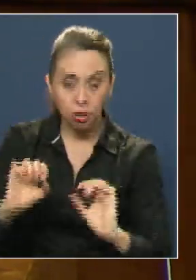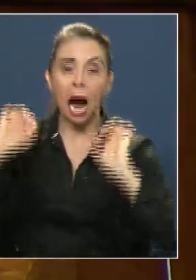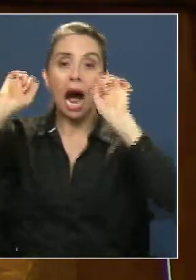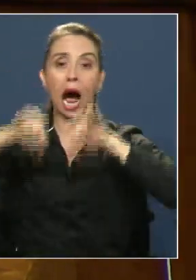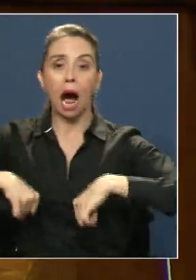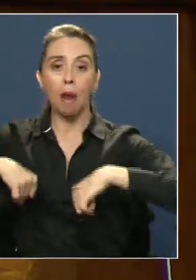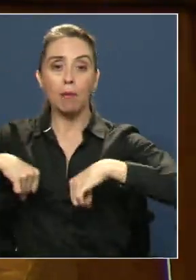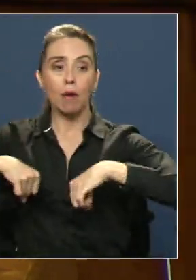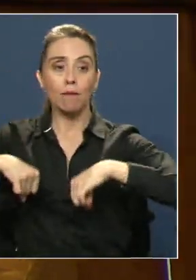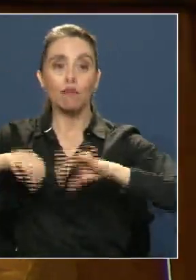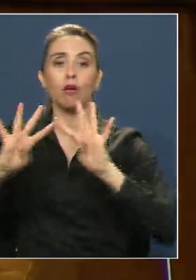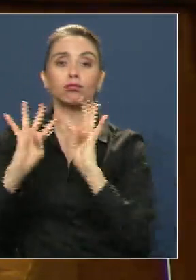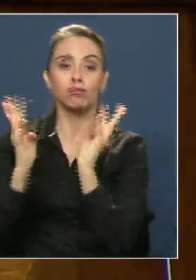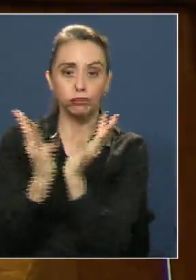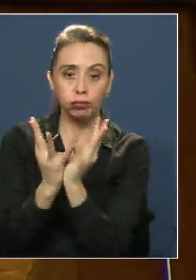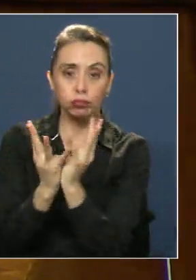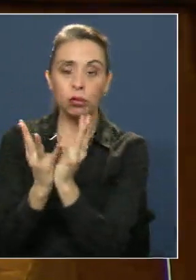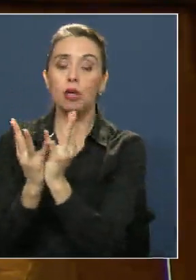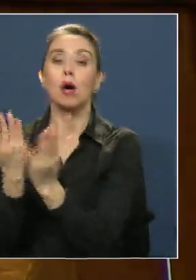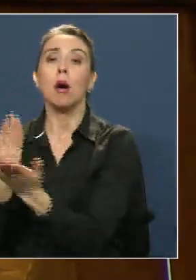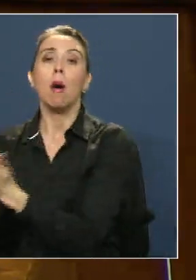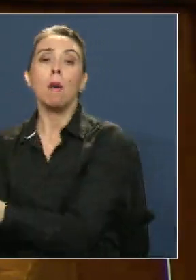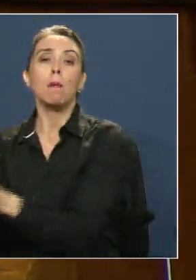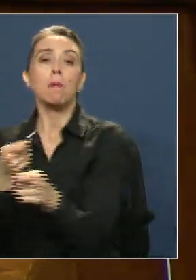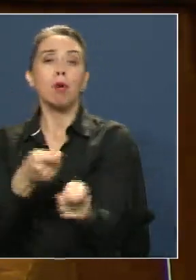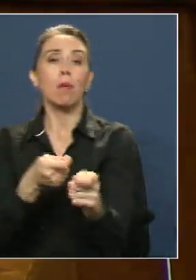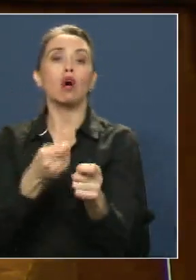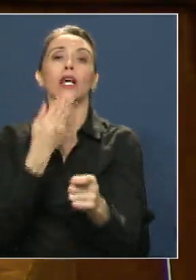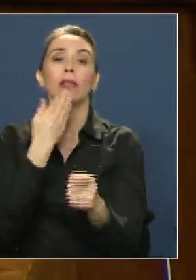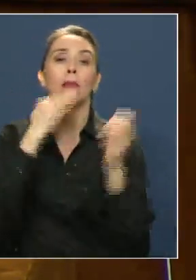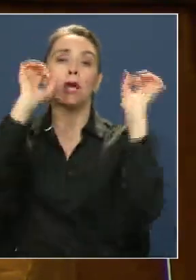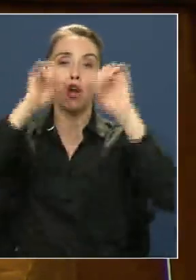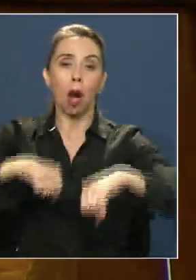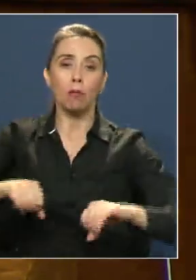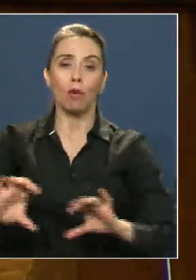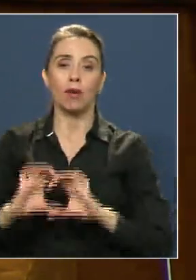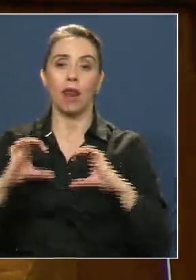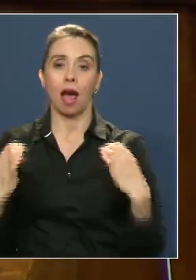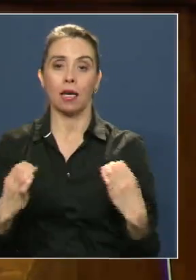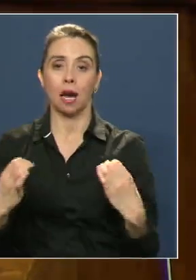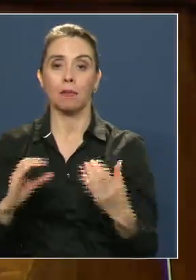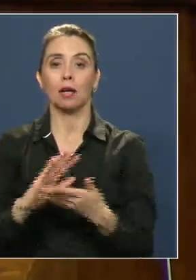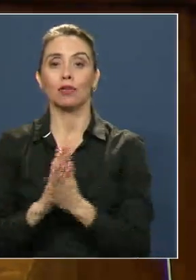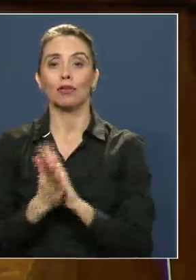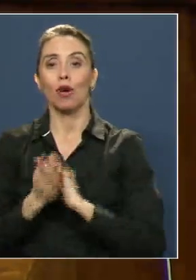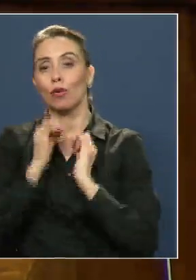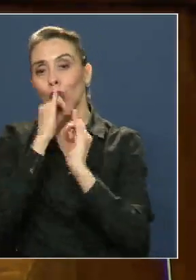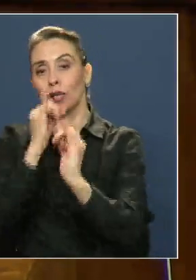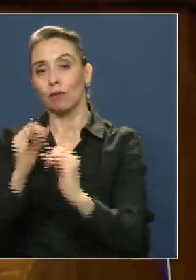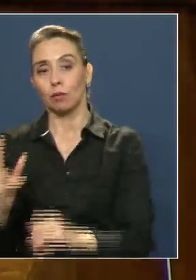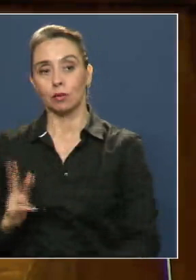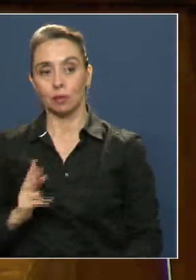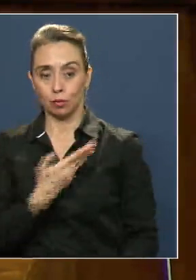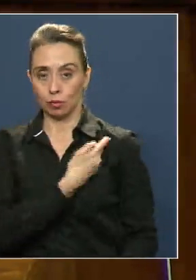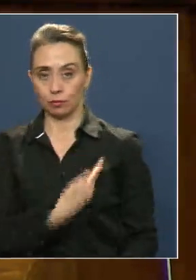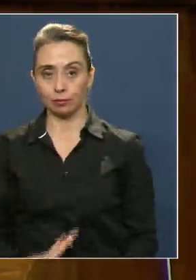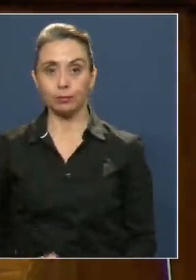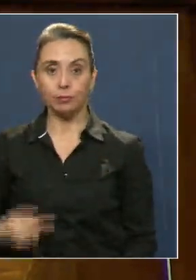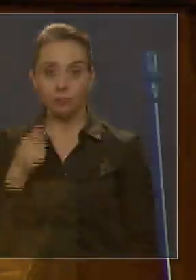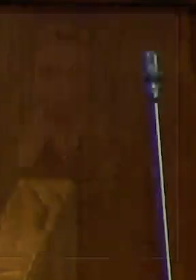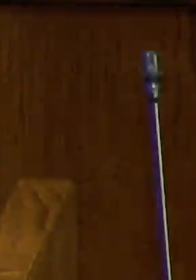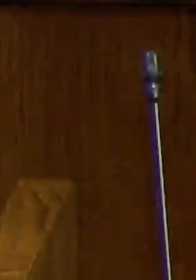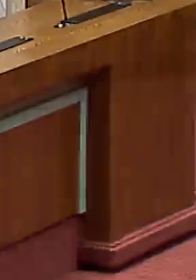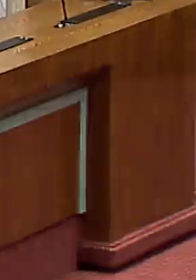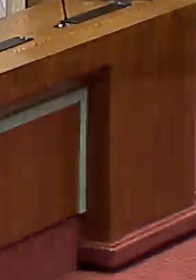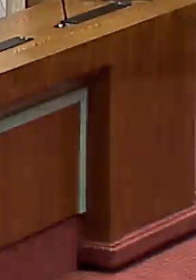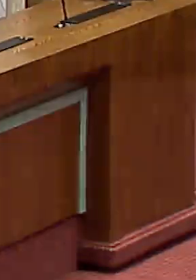por la misma, proponiendo su aprobación en igual forma a esta honorable Cámara. Es cuanto puedo informar, señor Presidente.